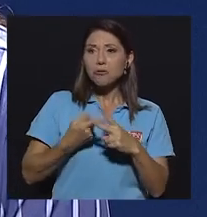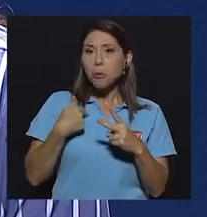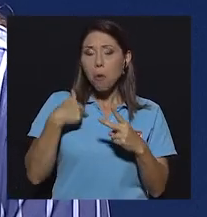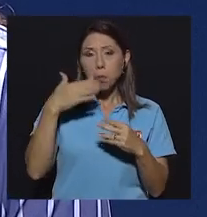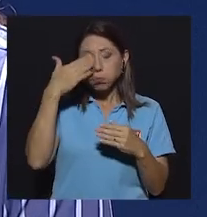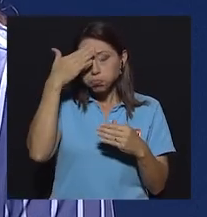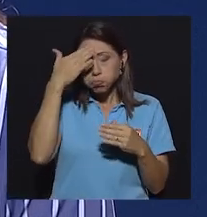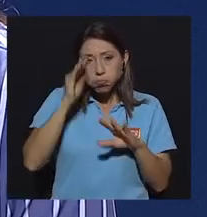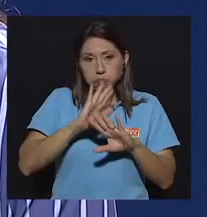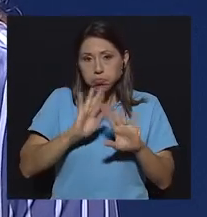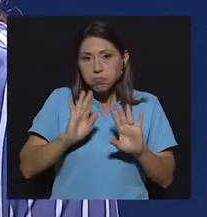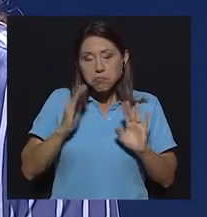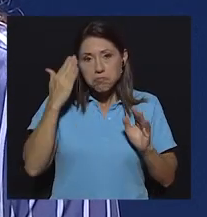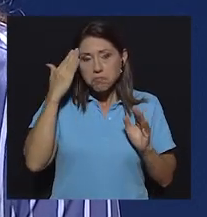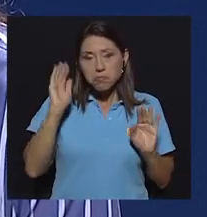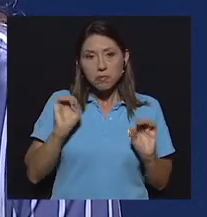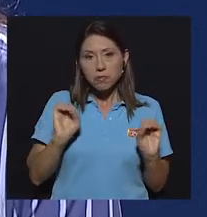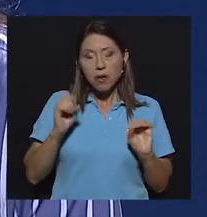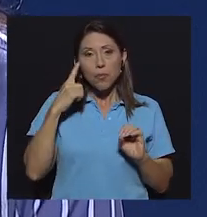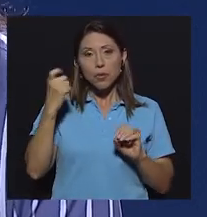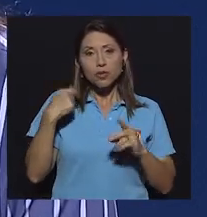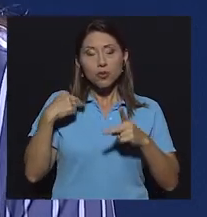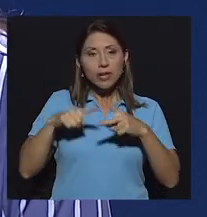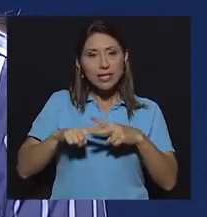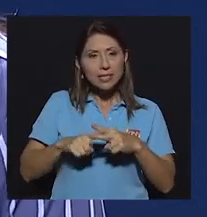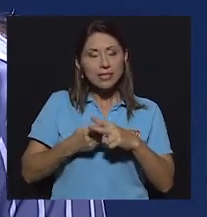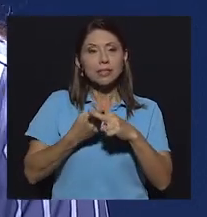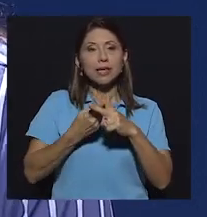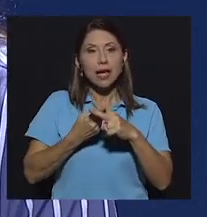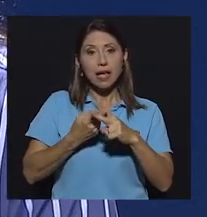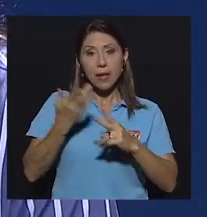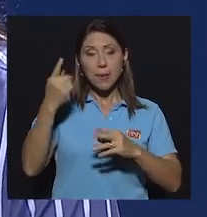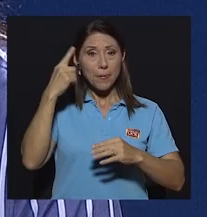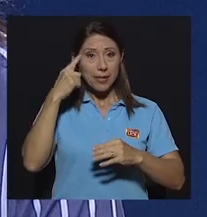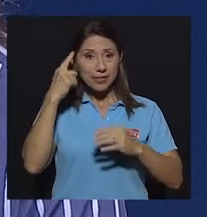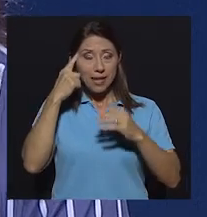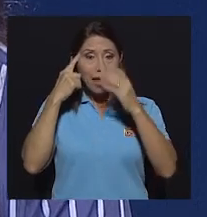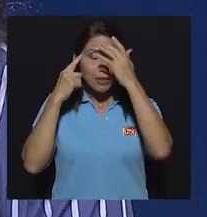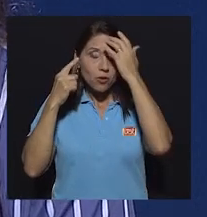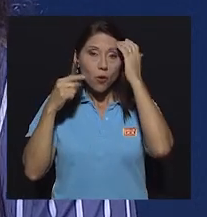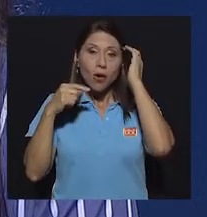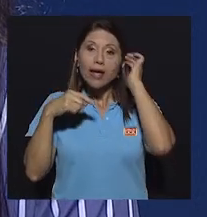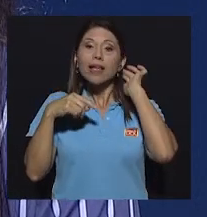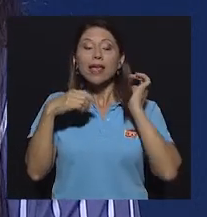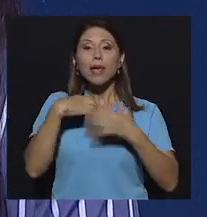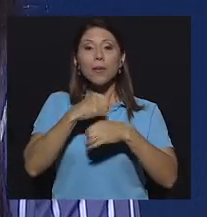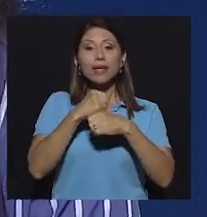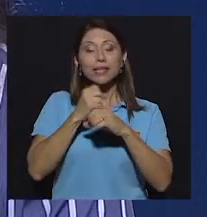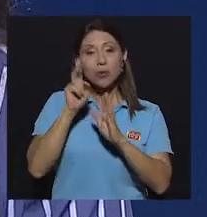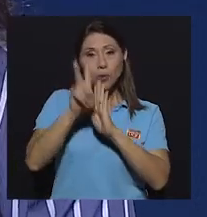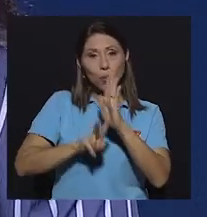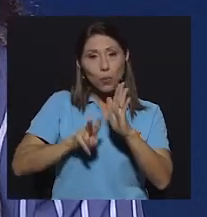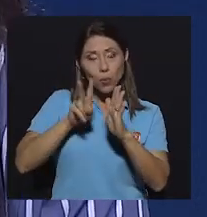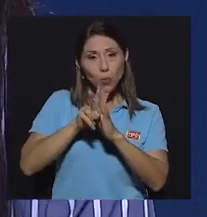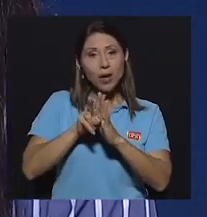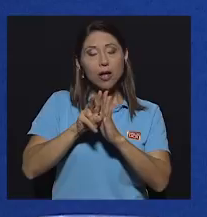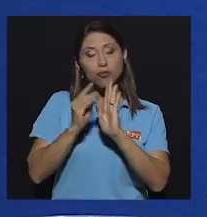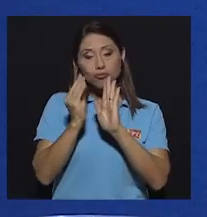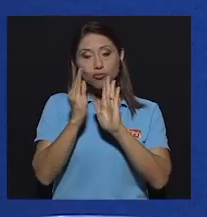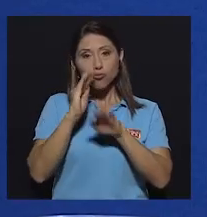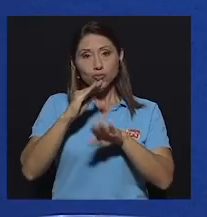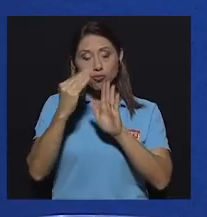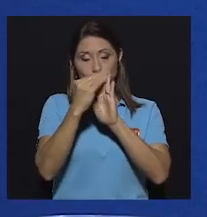de mi parte, porque yo inicié pensando que el documental iba a ser de la lista de deseos.